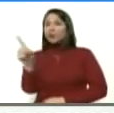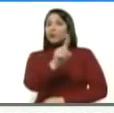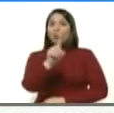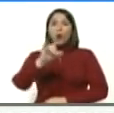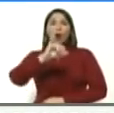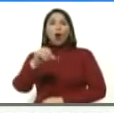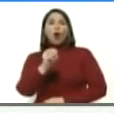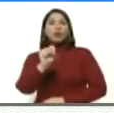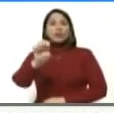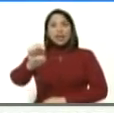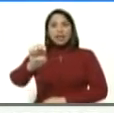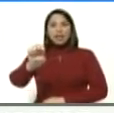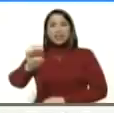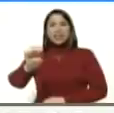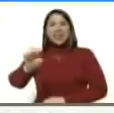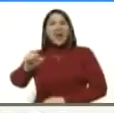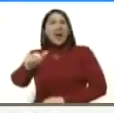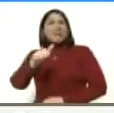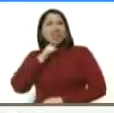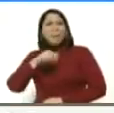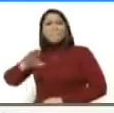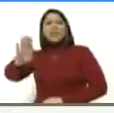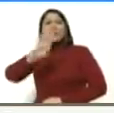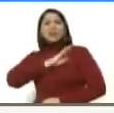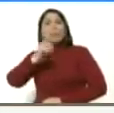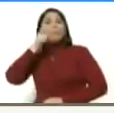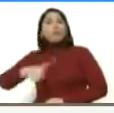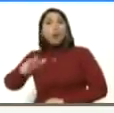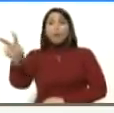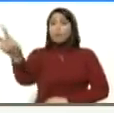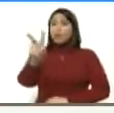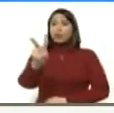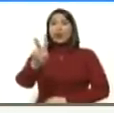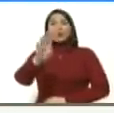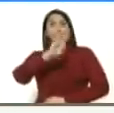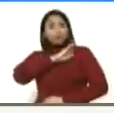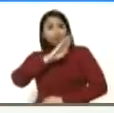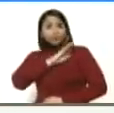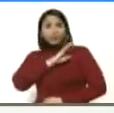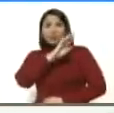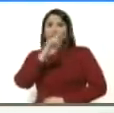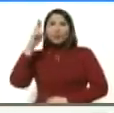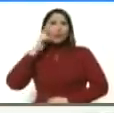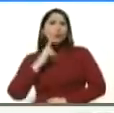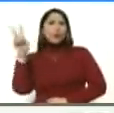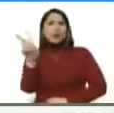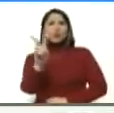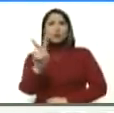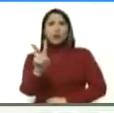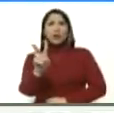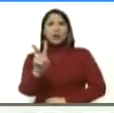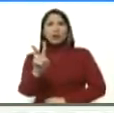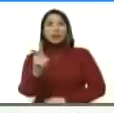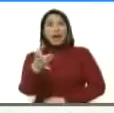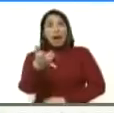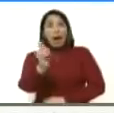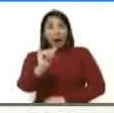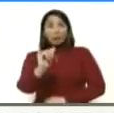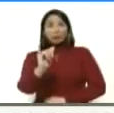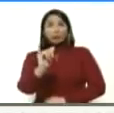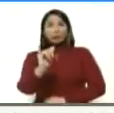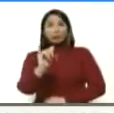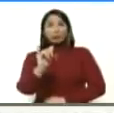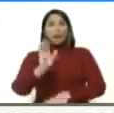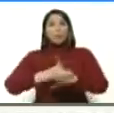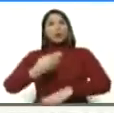Ignacio Hernández, es del pueblo de Venezuela, es de la República Bolivariana de Venezuela, que existe, porque